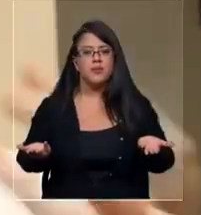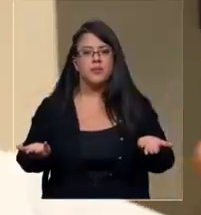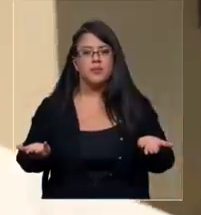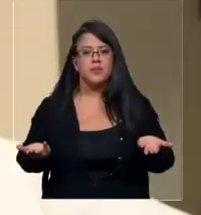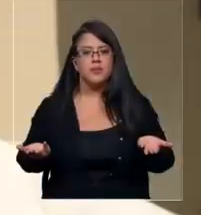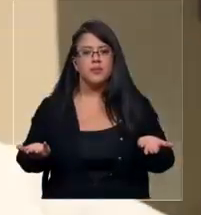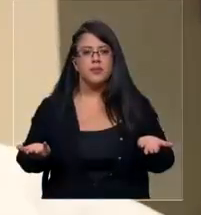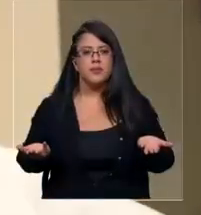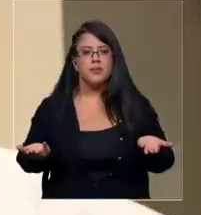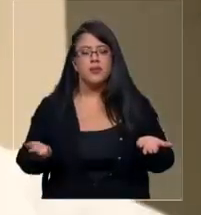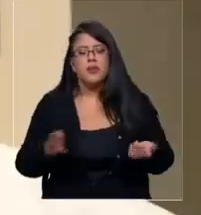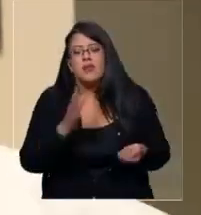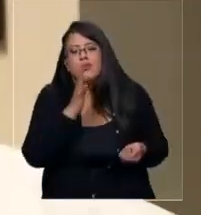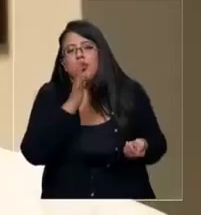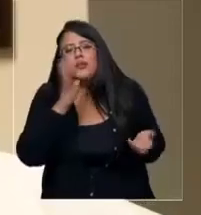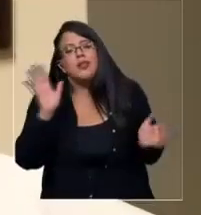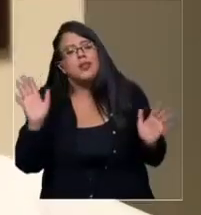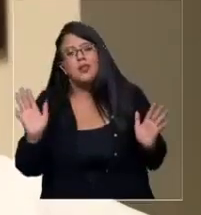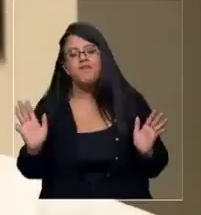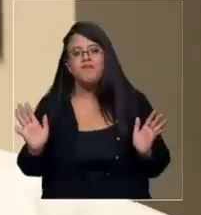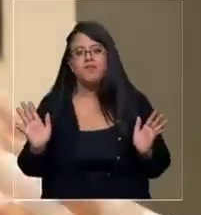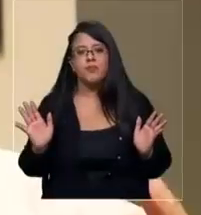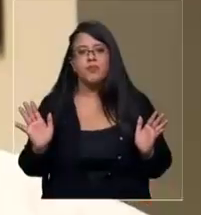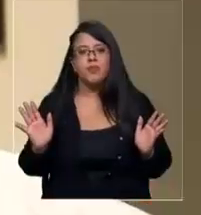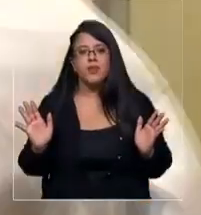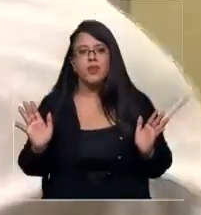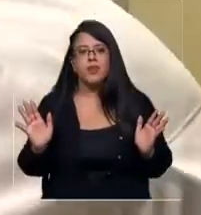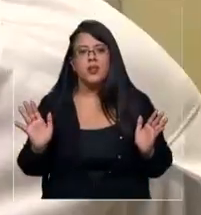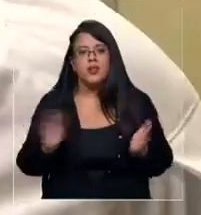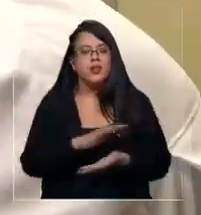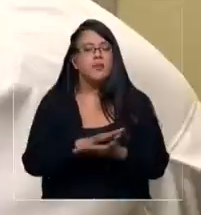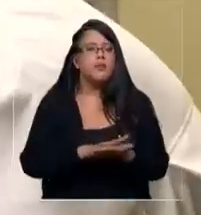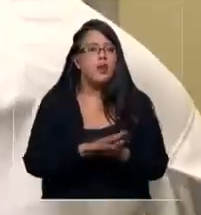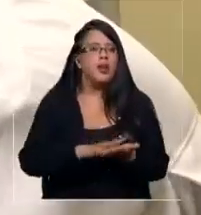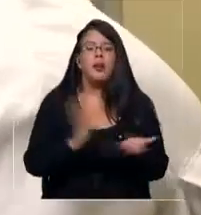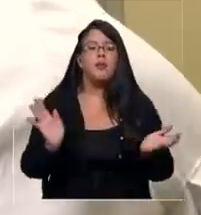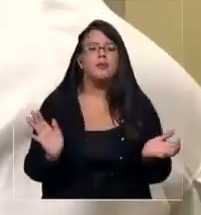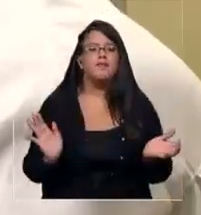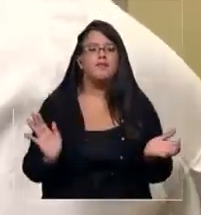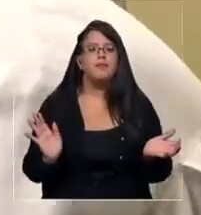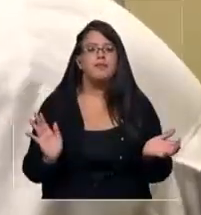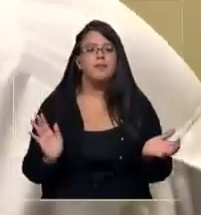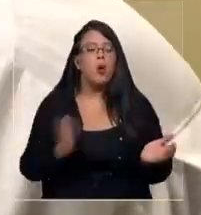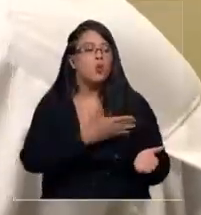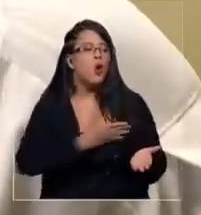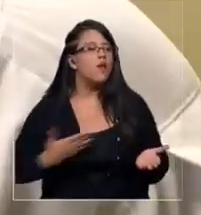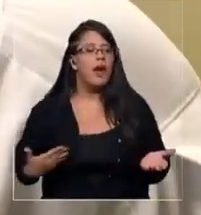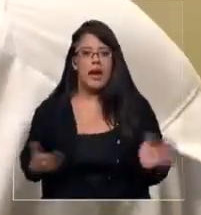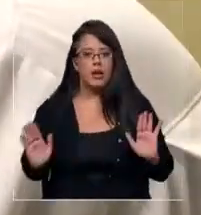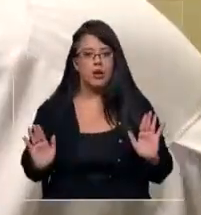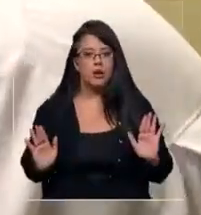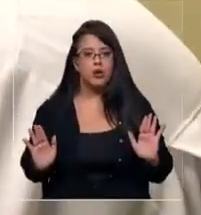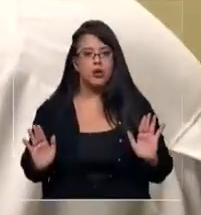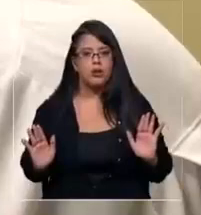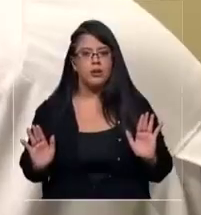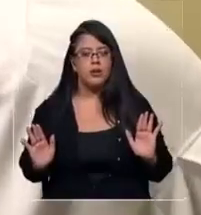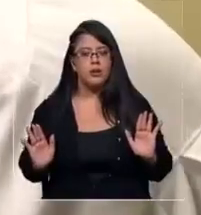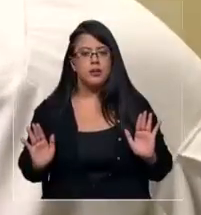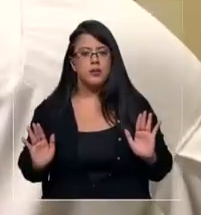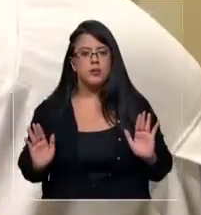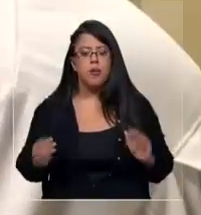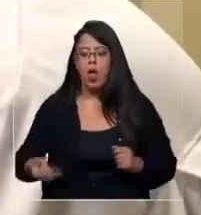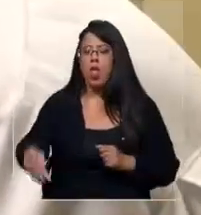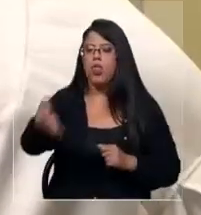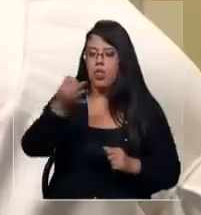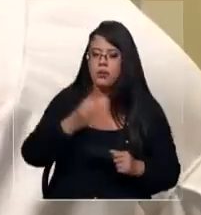¿verdad? O viniera, no sé, por un estado, dijera, tomemos esta vacuna y hagamos